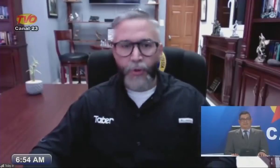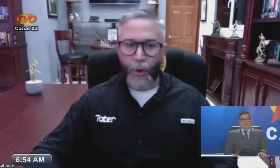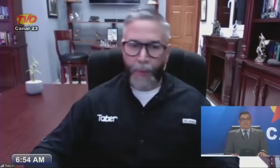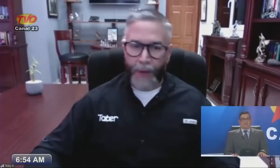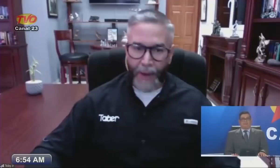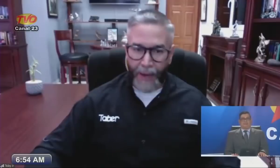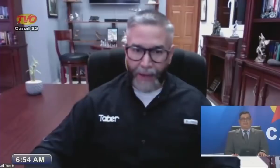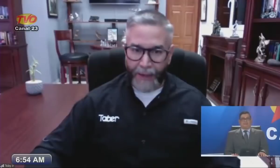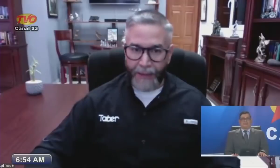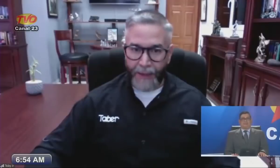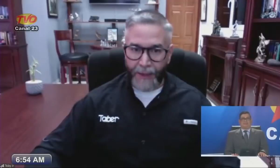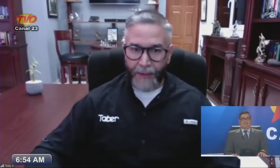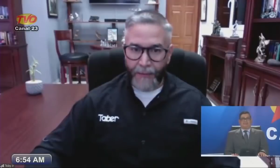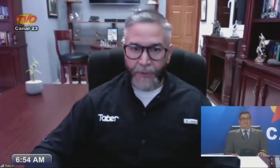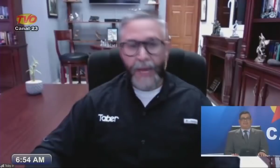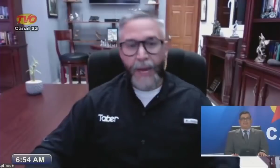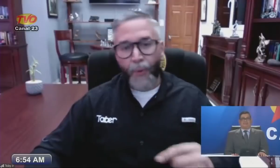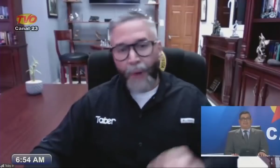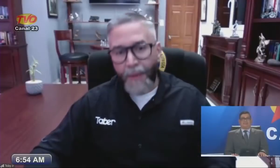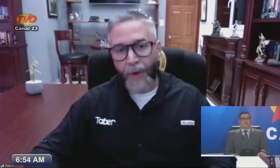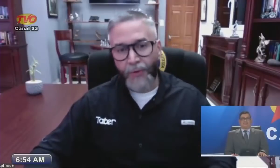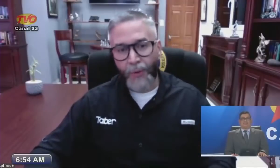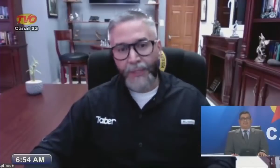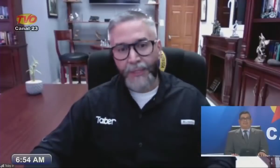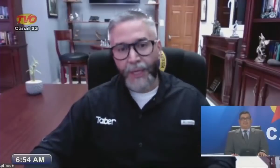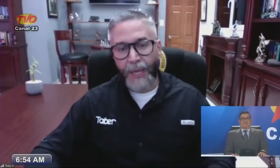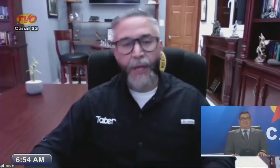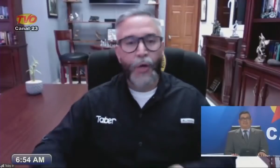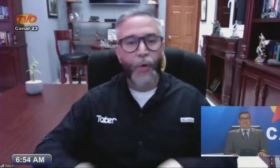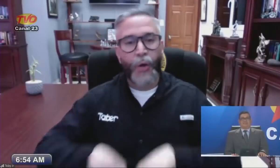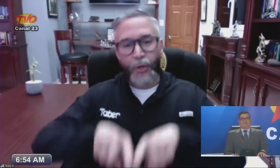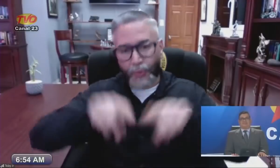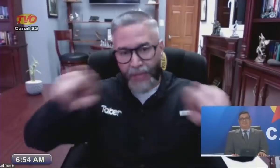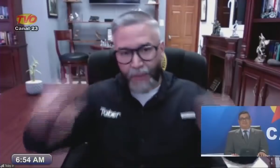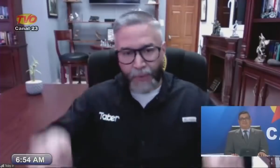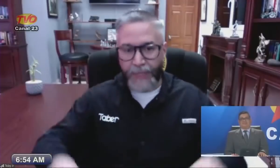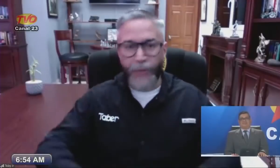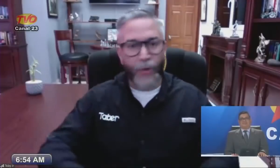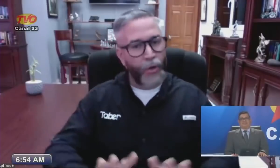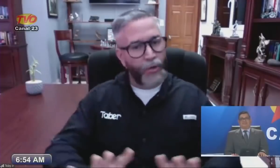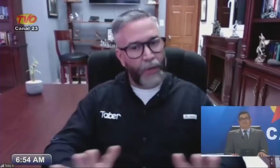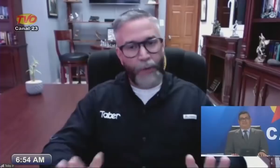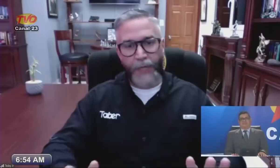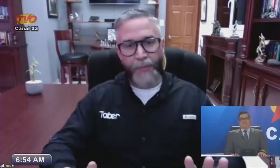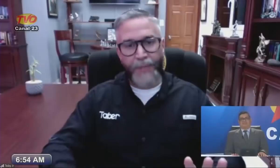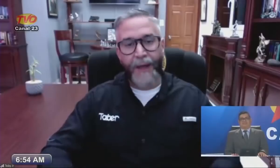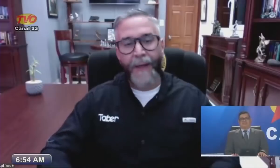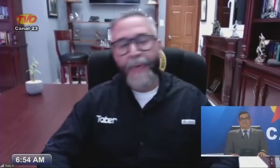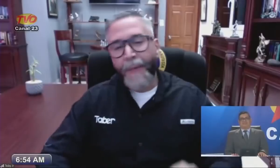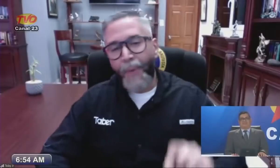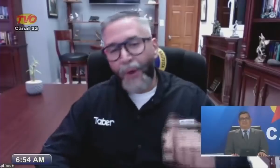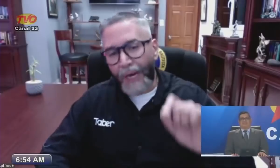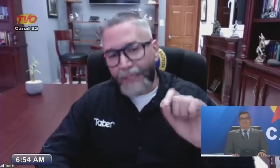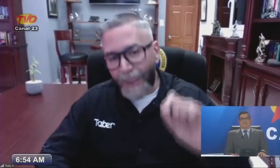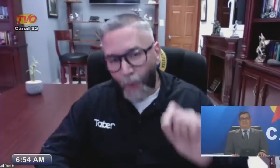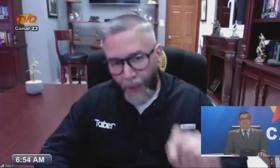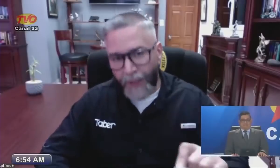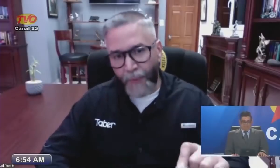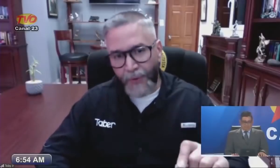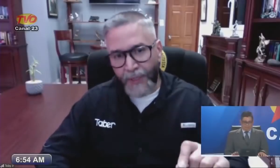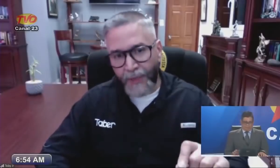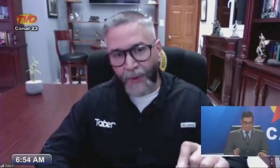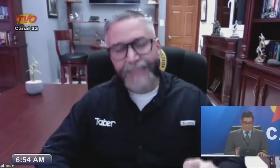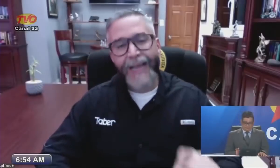cuando no tengo para pagar la renta es el problema josé luís en en sus cien por ciento no tengo una respuesta pero en el